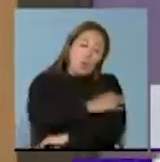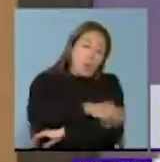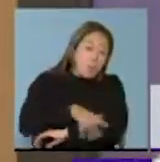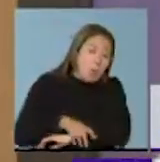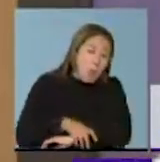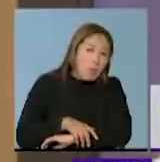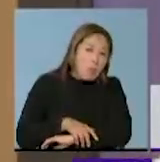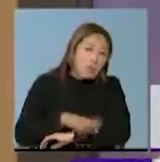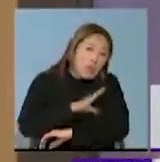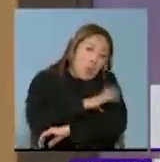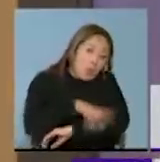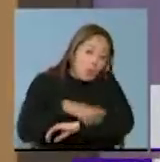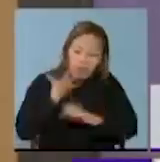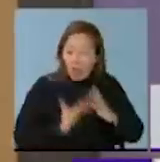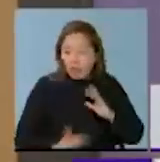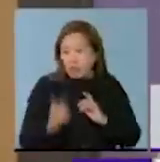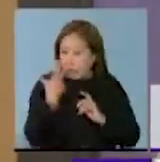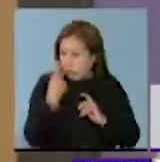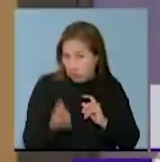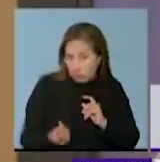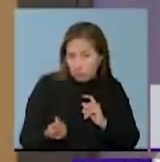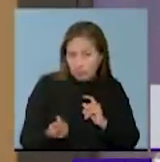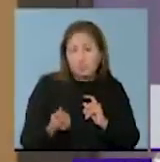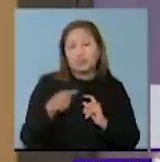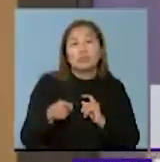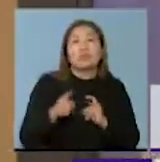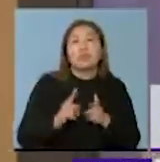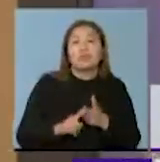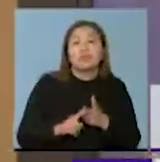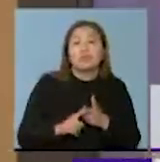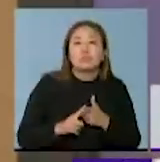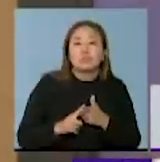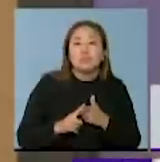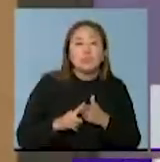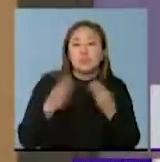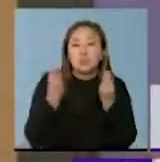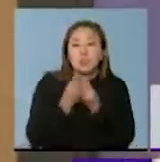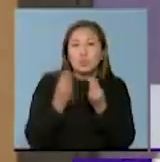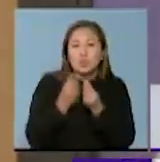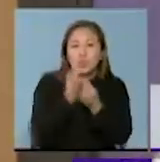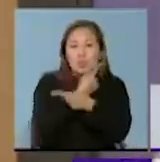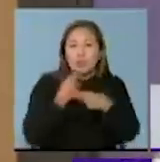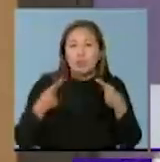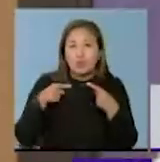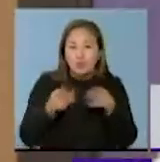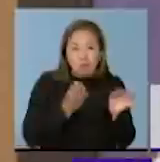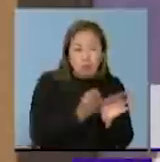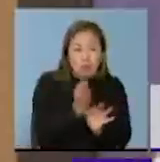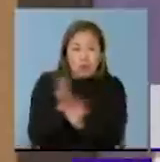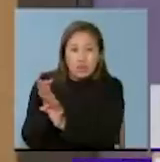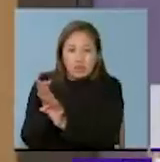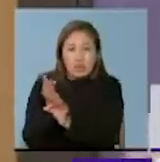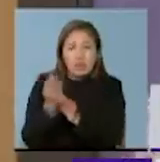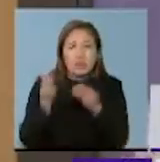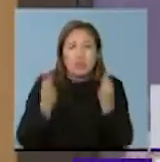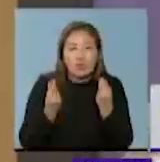pobres no abortan, poniendo demasiadas cosas como para enseñarnos que